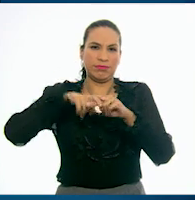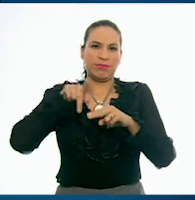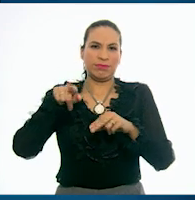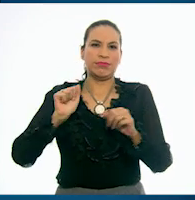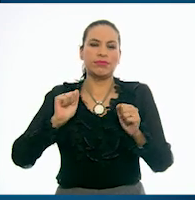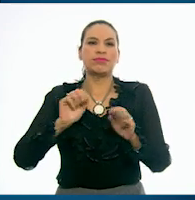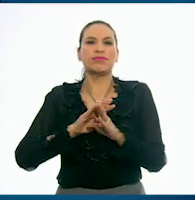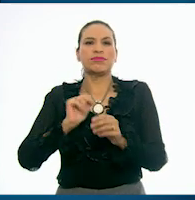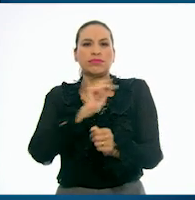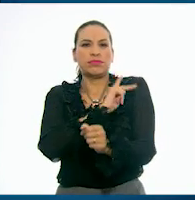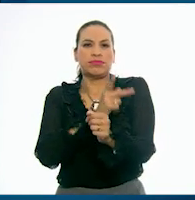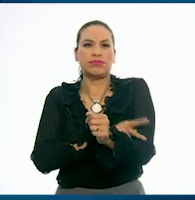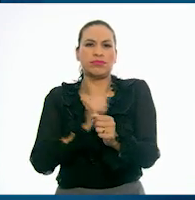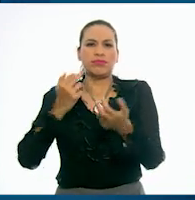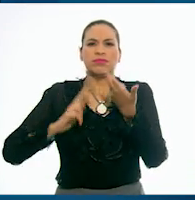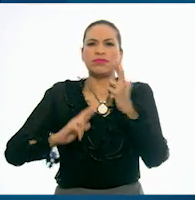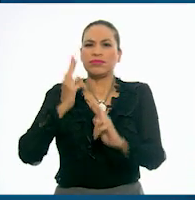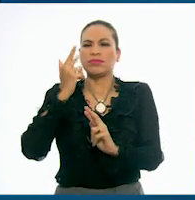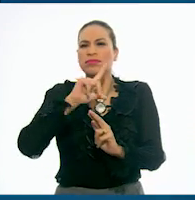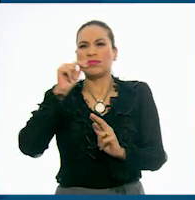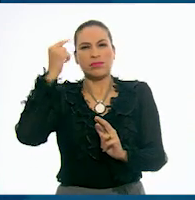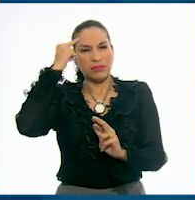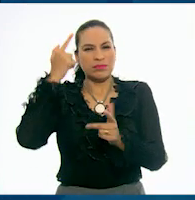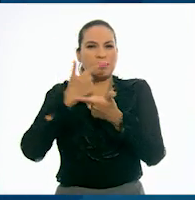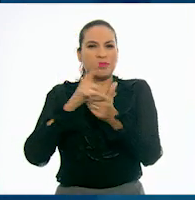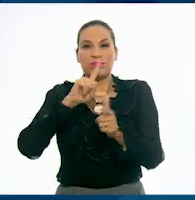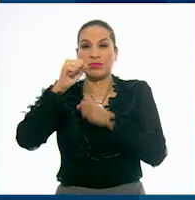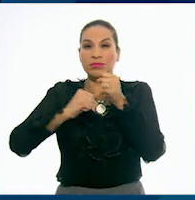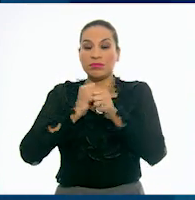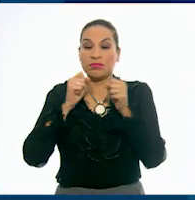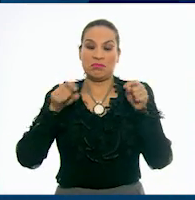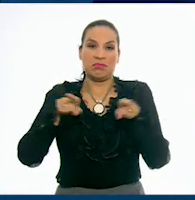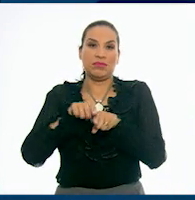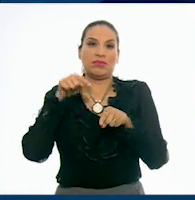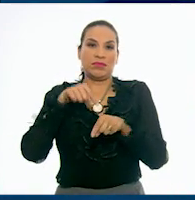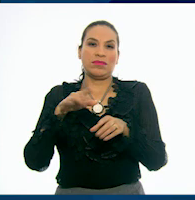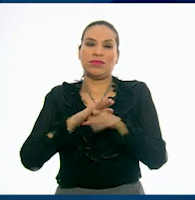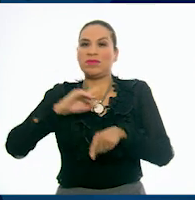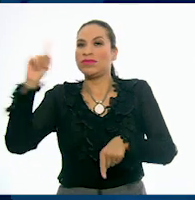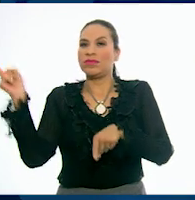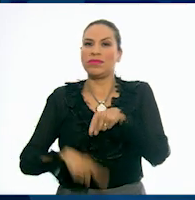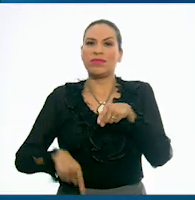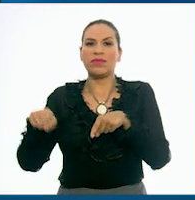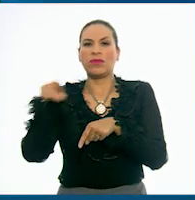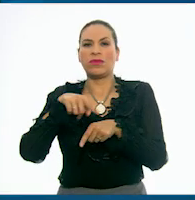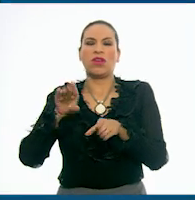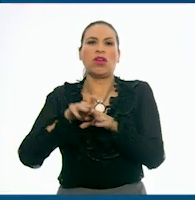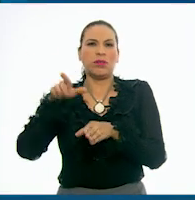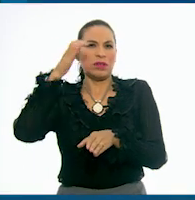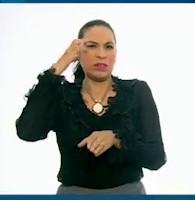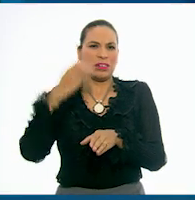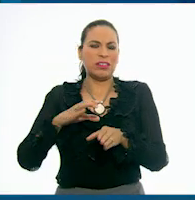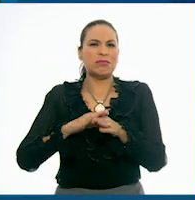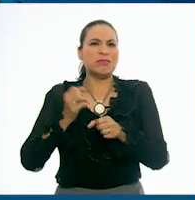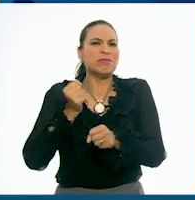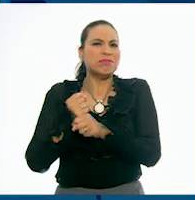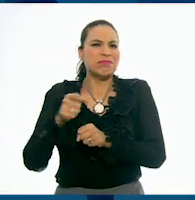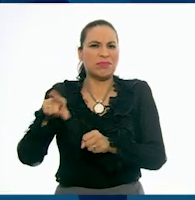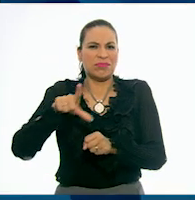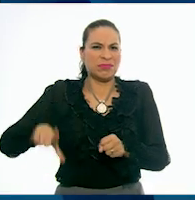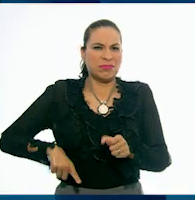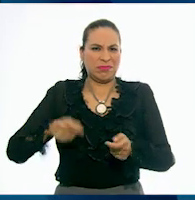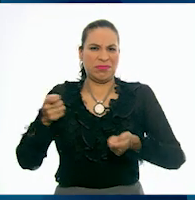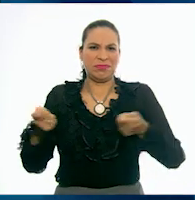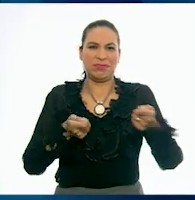un revolucionario liberal, pero años después, él mismo tuvo que ser derrocado como un cruel dictador. Todas